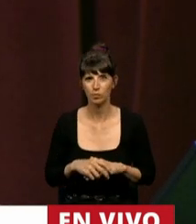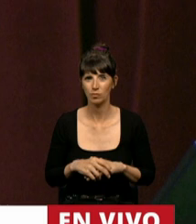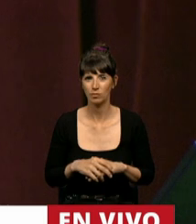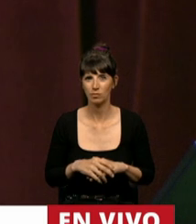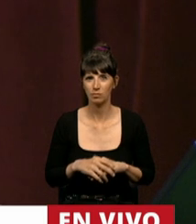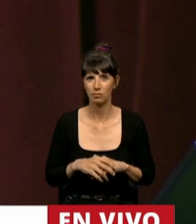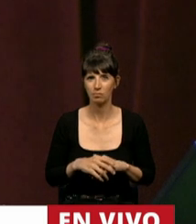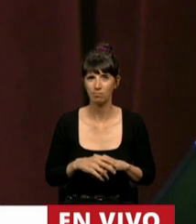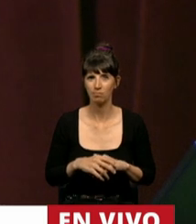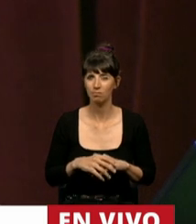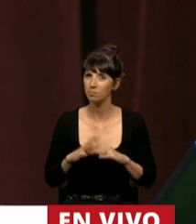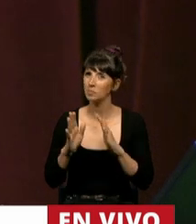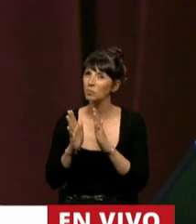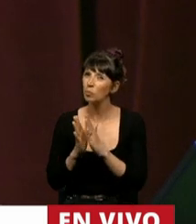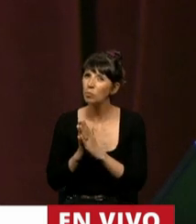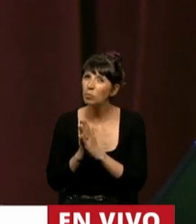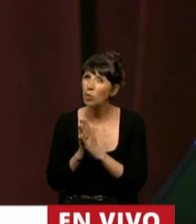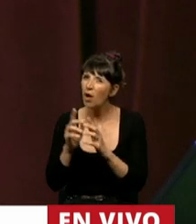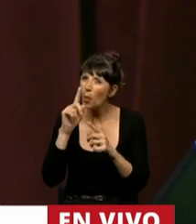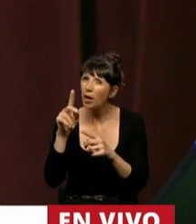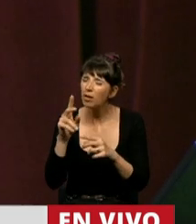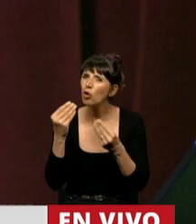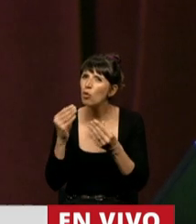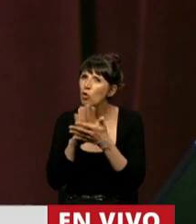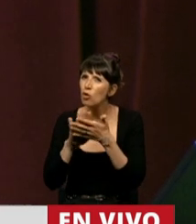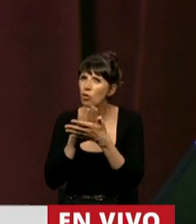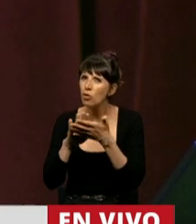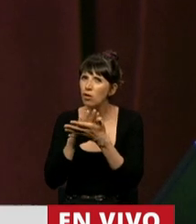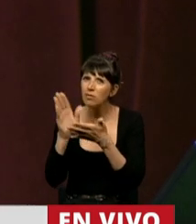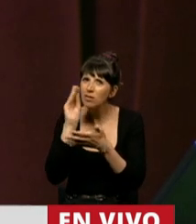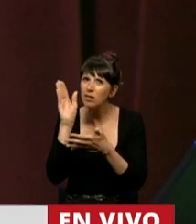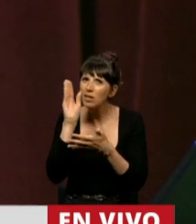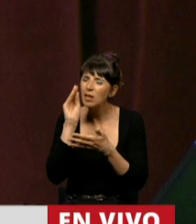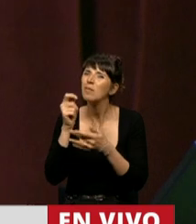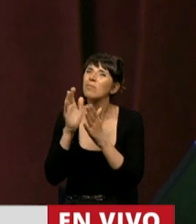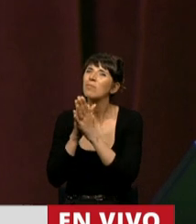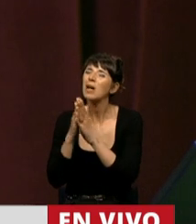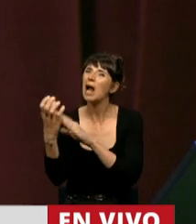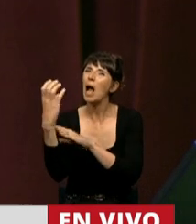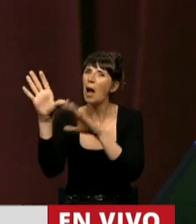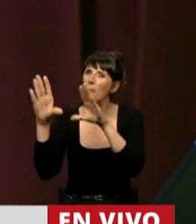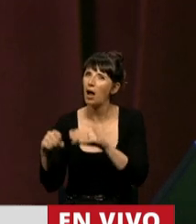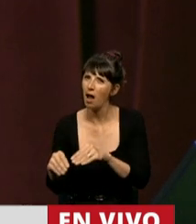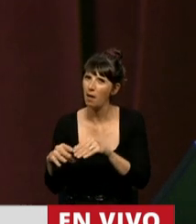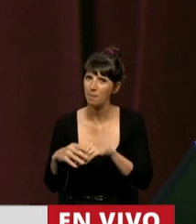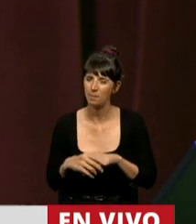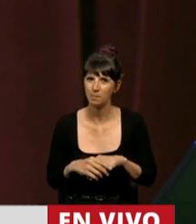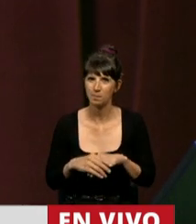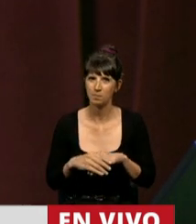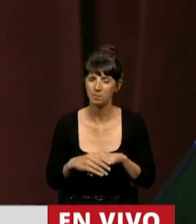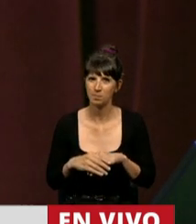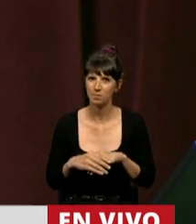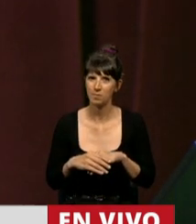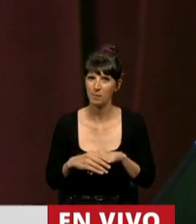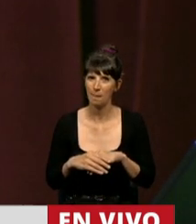mucho intentemos a ver si podemos mejorar el audio sin imagen si le parece si puede